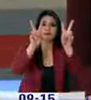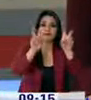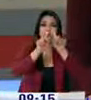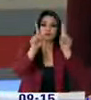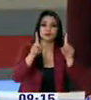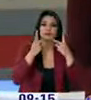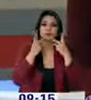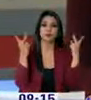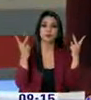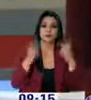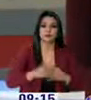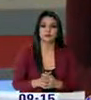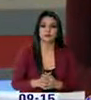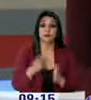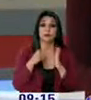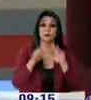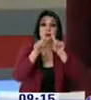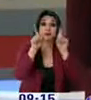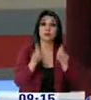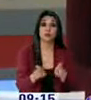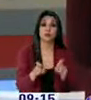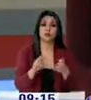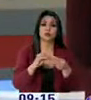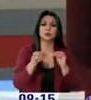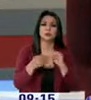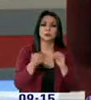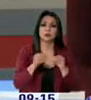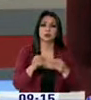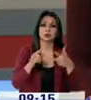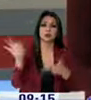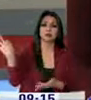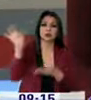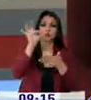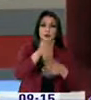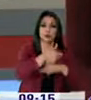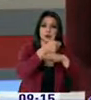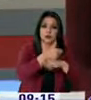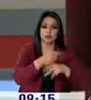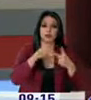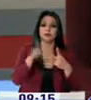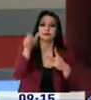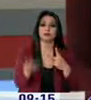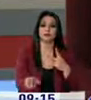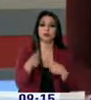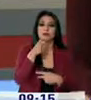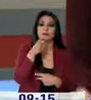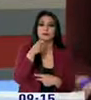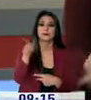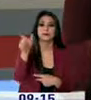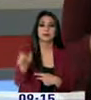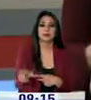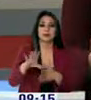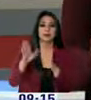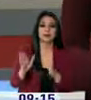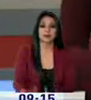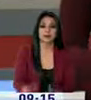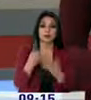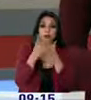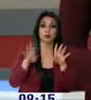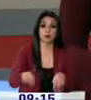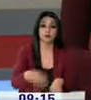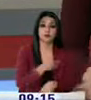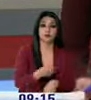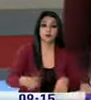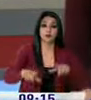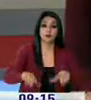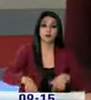referentes a la consulta popular como la pregunta de la reelección indefinida y la situación de Julián Assange, asilado en la Embajada de Ecuador en Londres, fueron dialogados por el